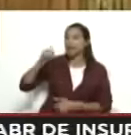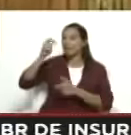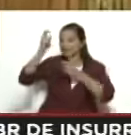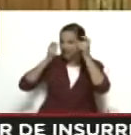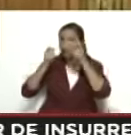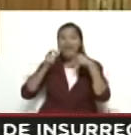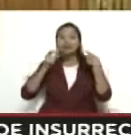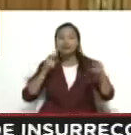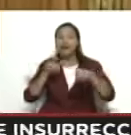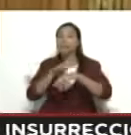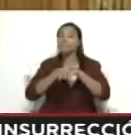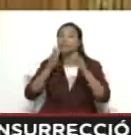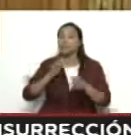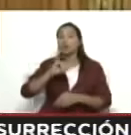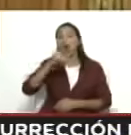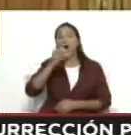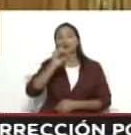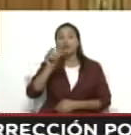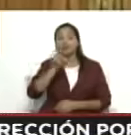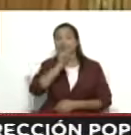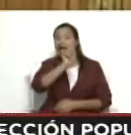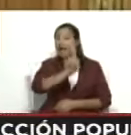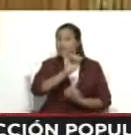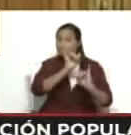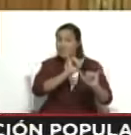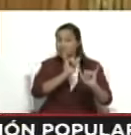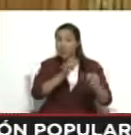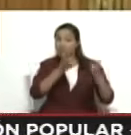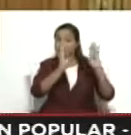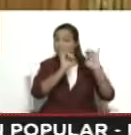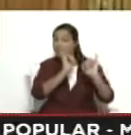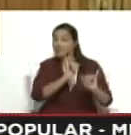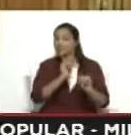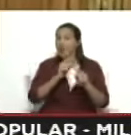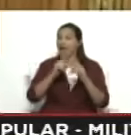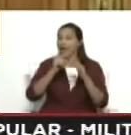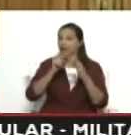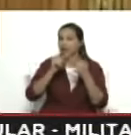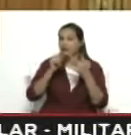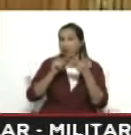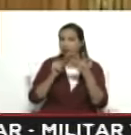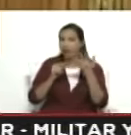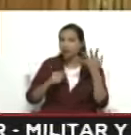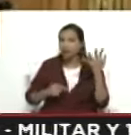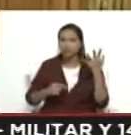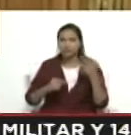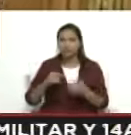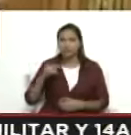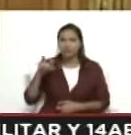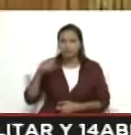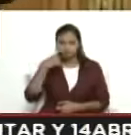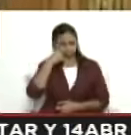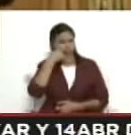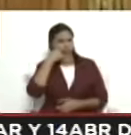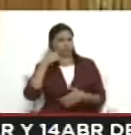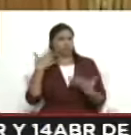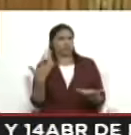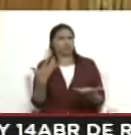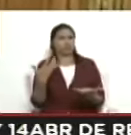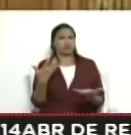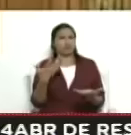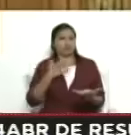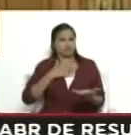la situación es esta. Y Rosendo se le volteó. Rosendo, me dice el comandante, no, ese es mi